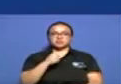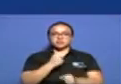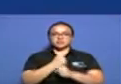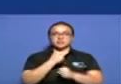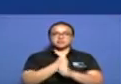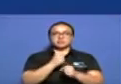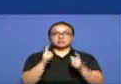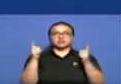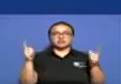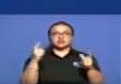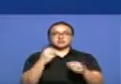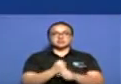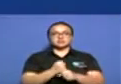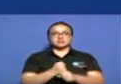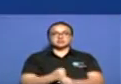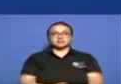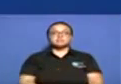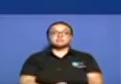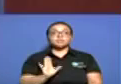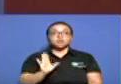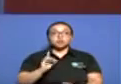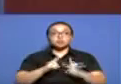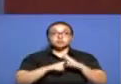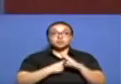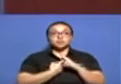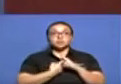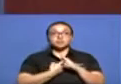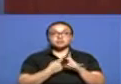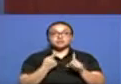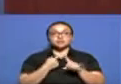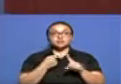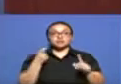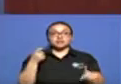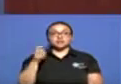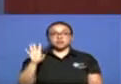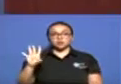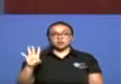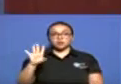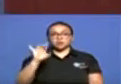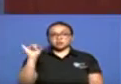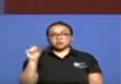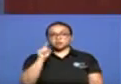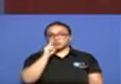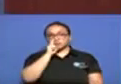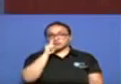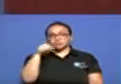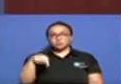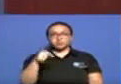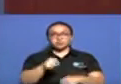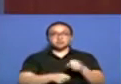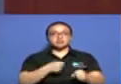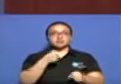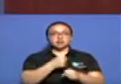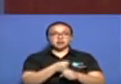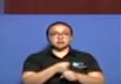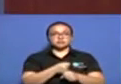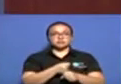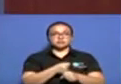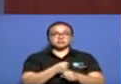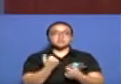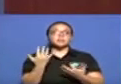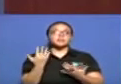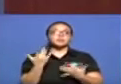estar realizando. Y empieza, disculpe, a partir del el 4 de junio de este año y